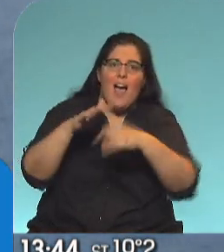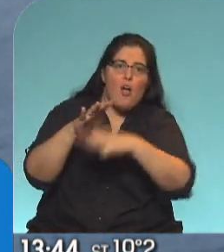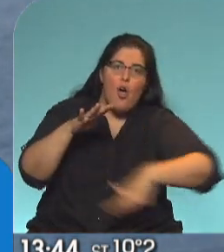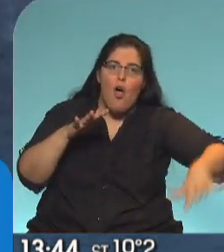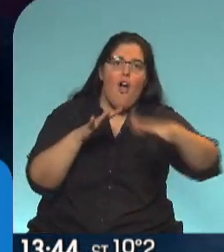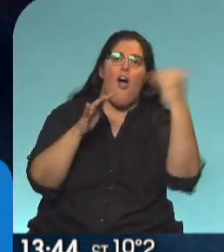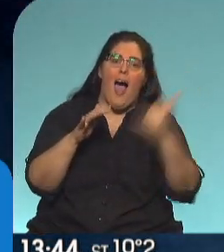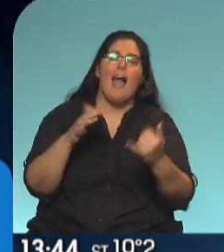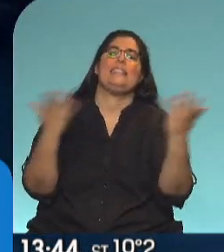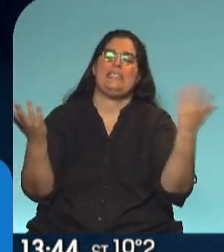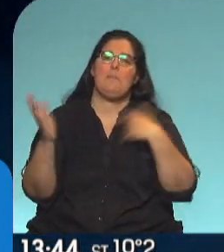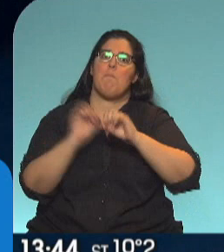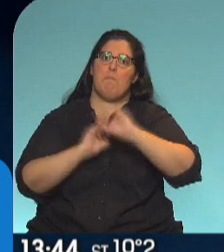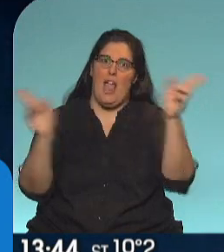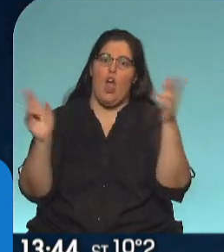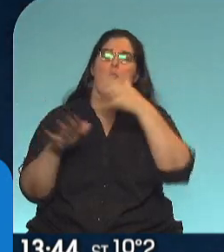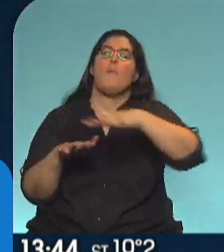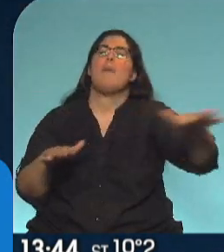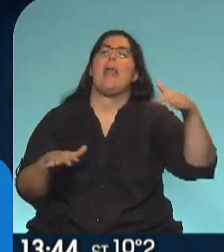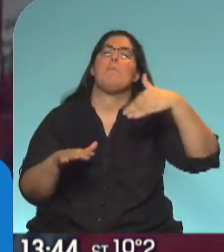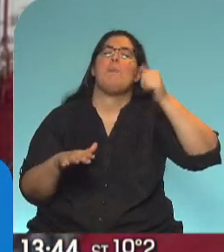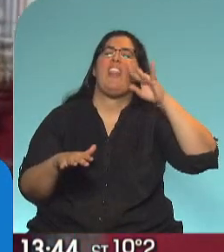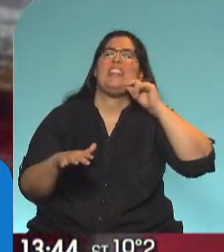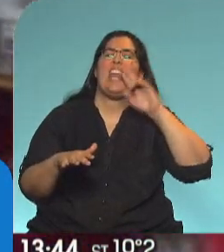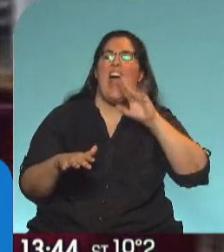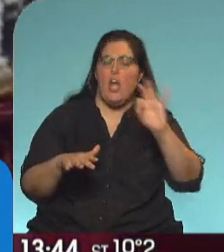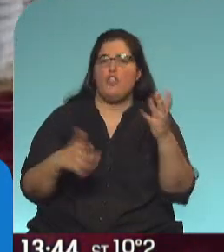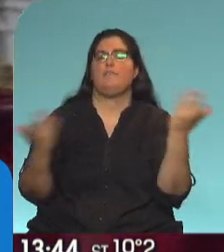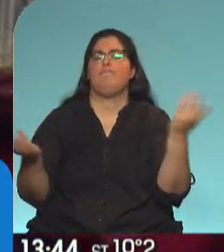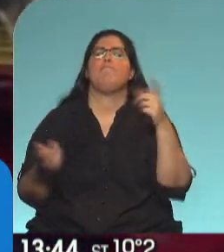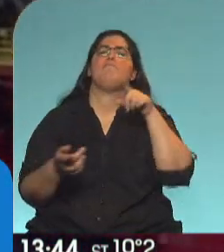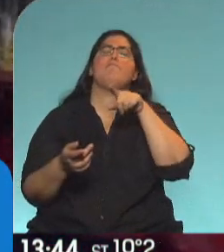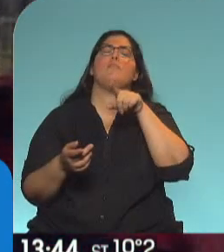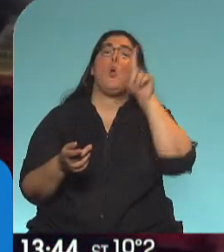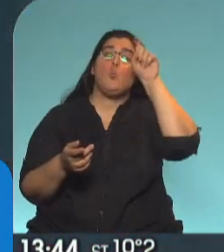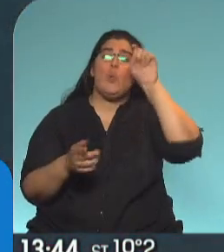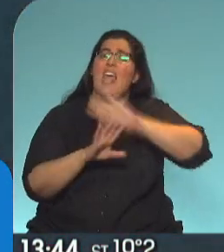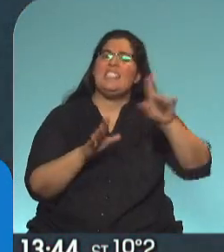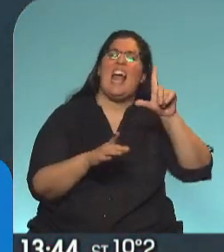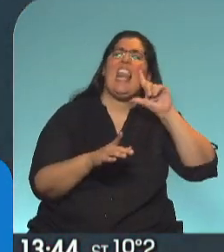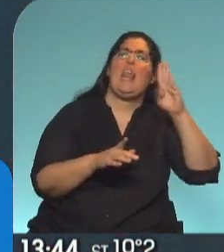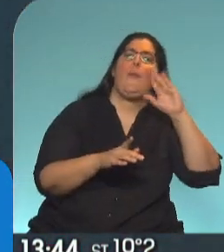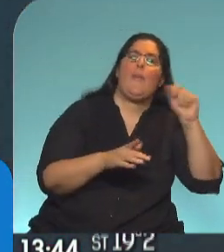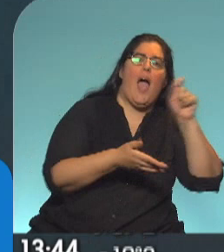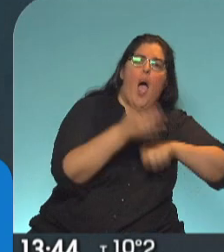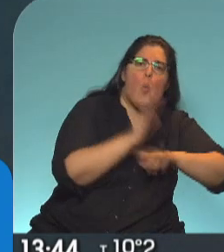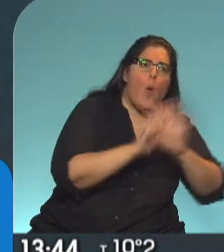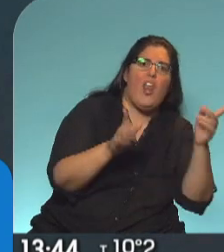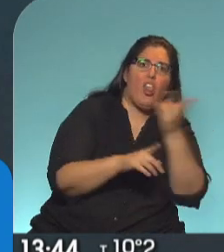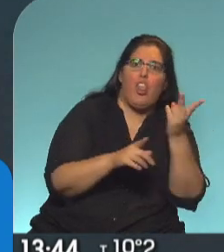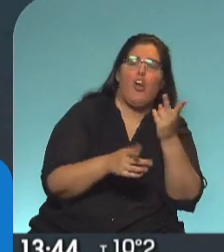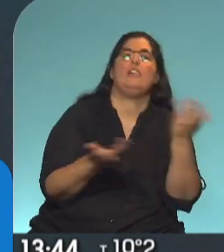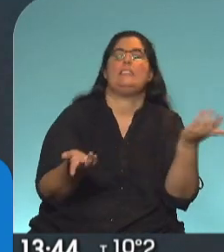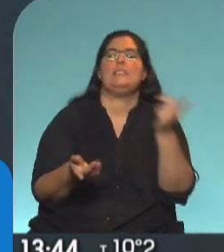Mediterráneo. Grecia selló un acuerdo con Egipto y Turquía con Libia para el mismo espacio marítimo. A mediados